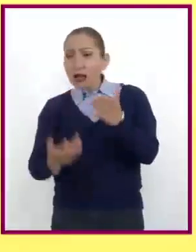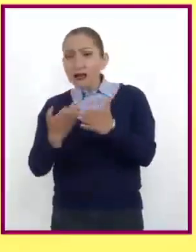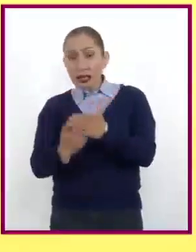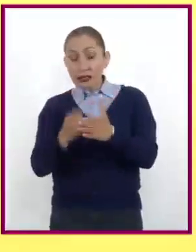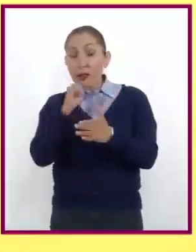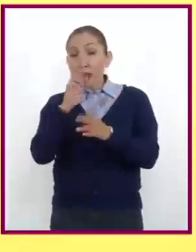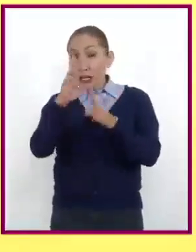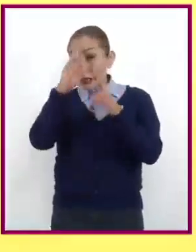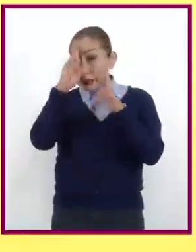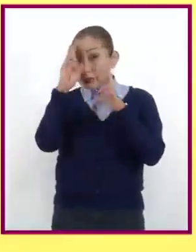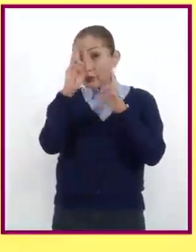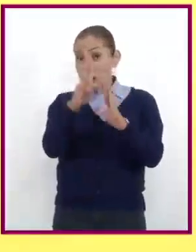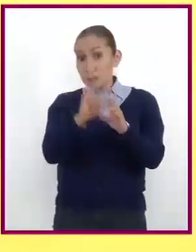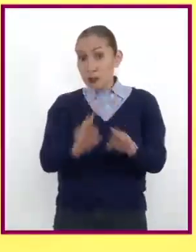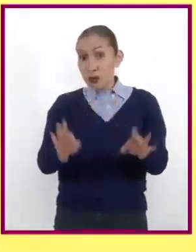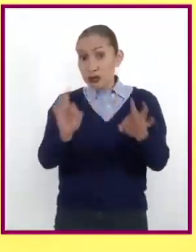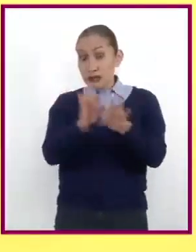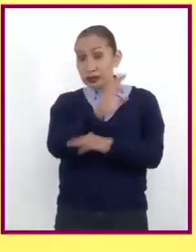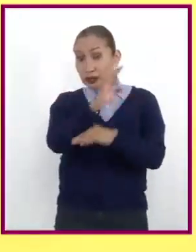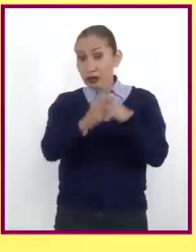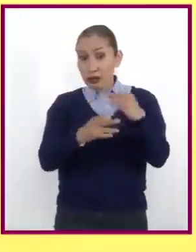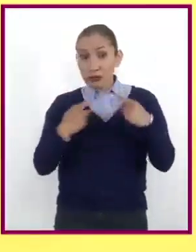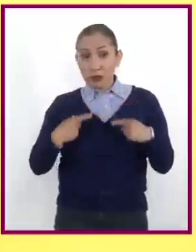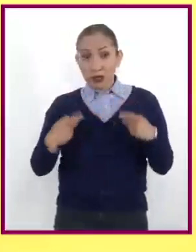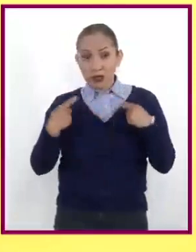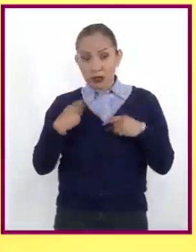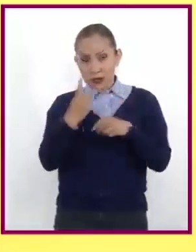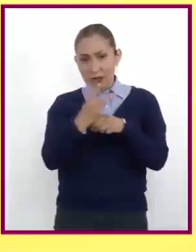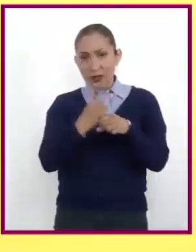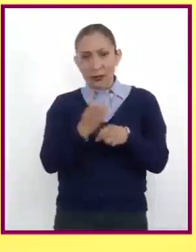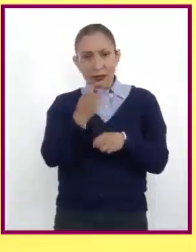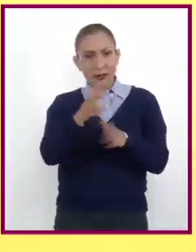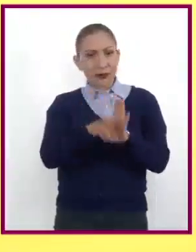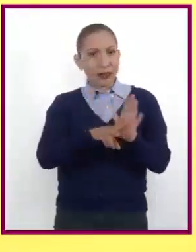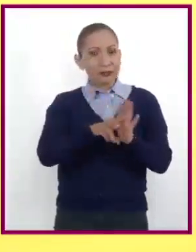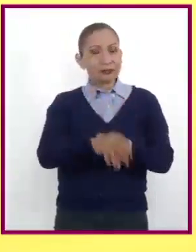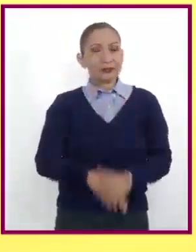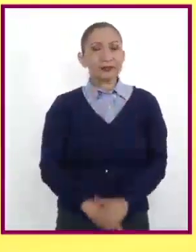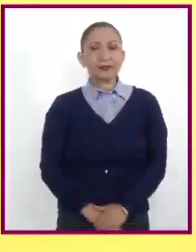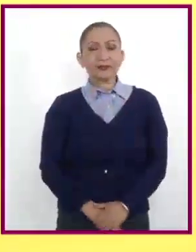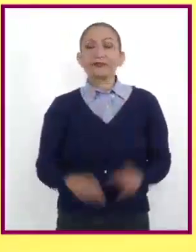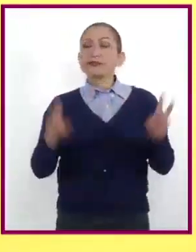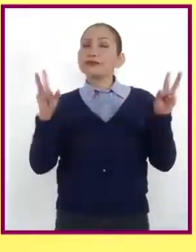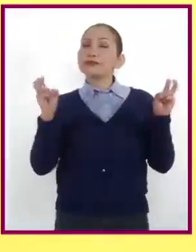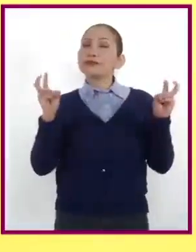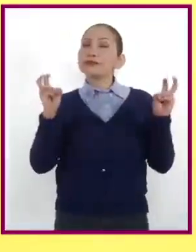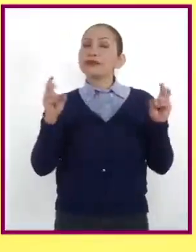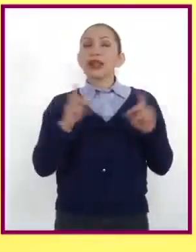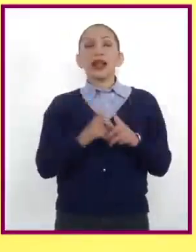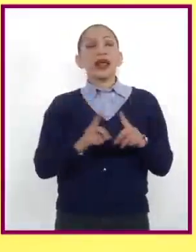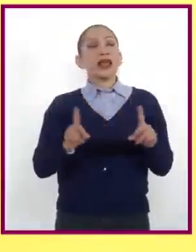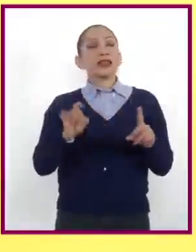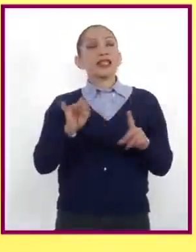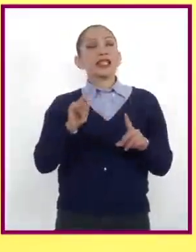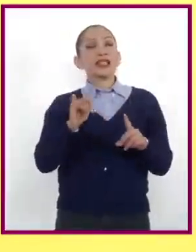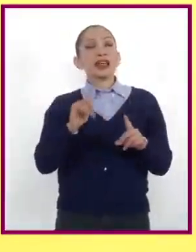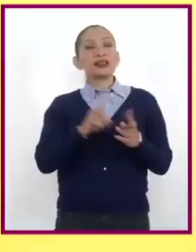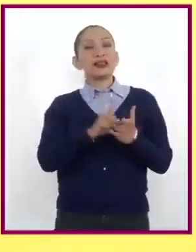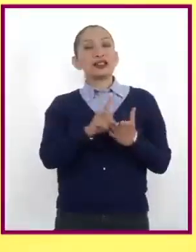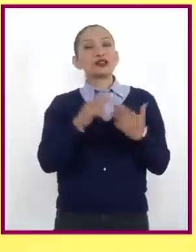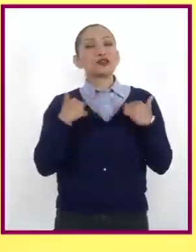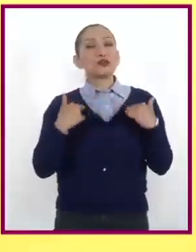importancia de respetar la dignidad de todas las personas, los invitamos a ver el siguiente video, titulado Dignidad y Derechos